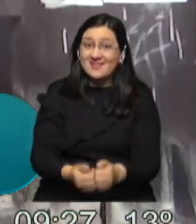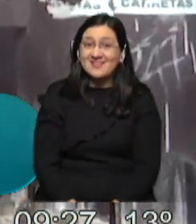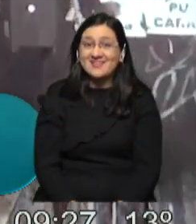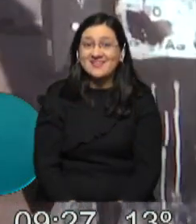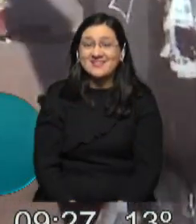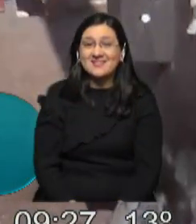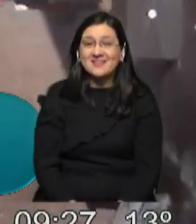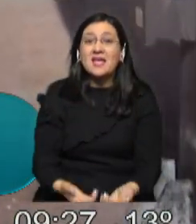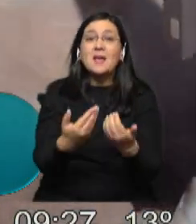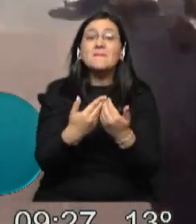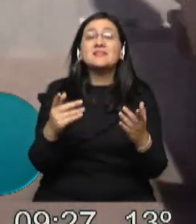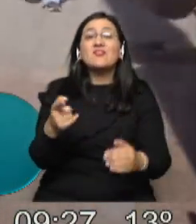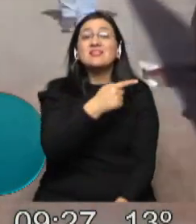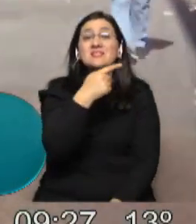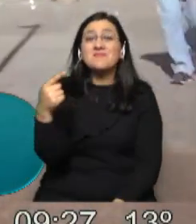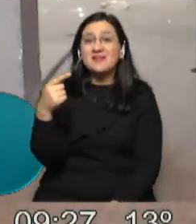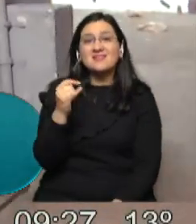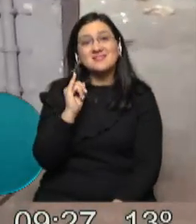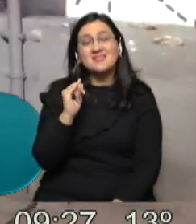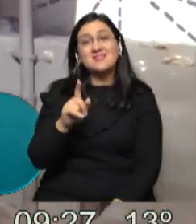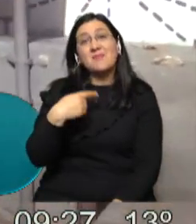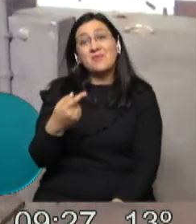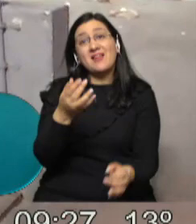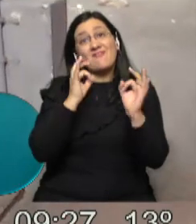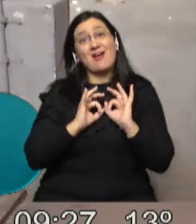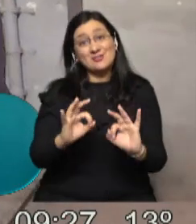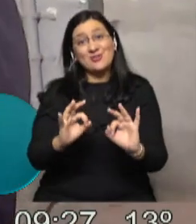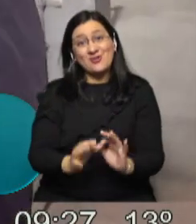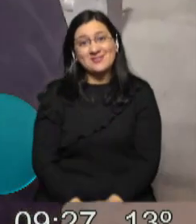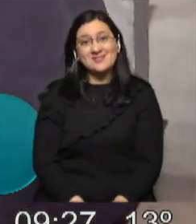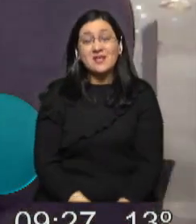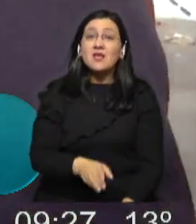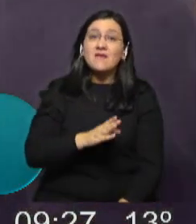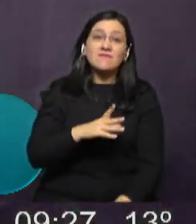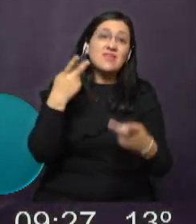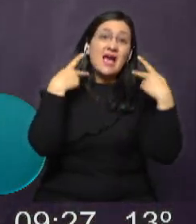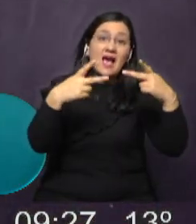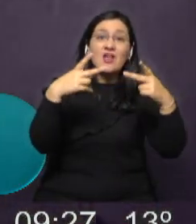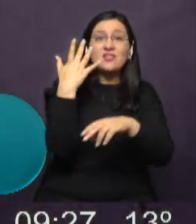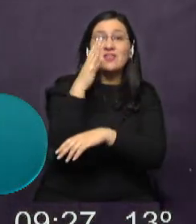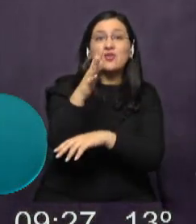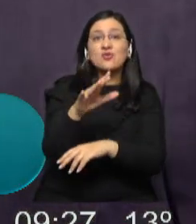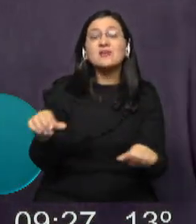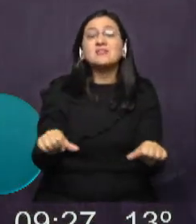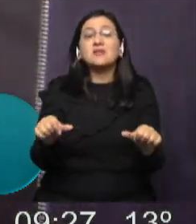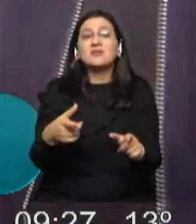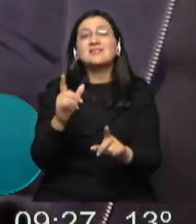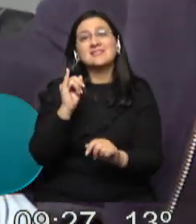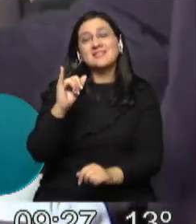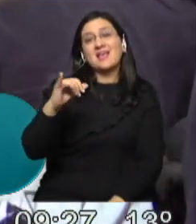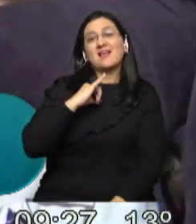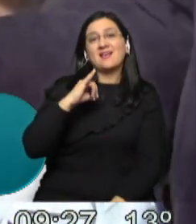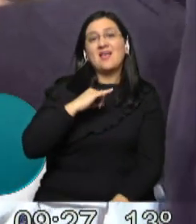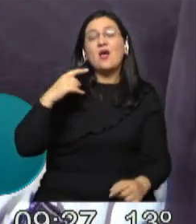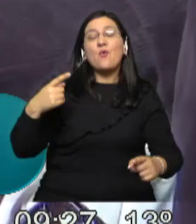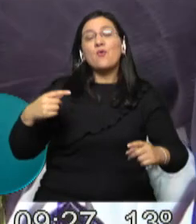buen día. Bueno, iniciando la semana full con todo. No, después de las vacaciones. Qué lindo, metió en vacaciones en el interior, se quedó aquí en Montevideo. A Colonia, un